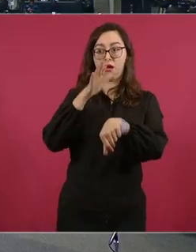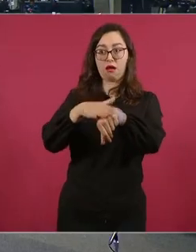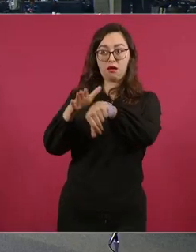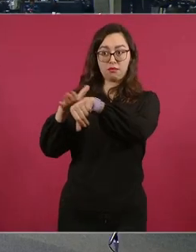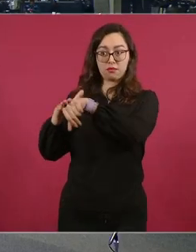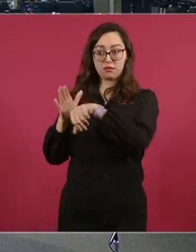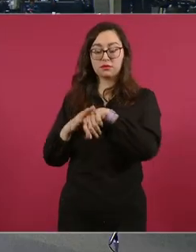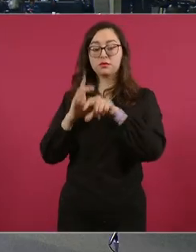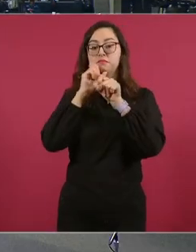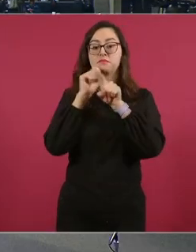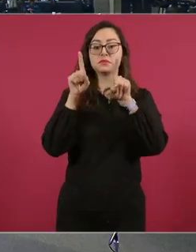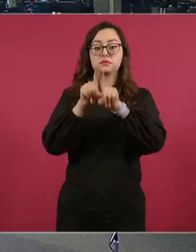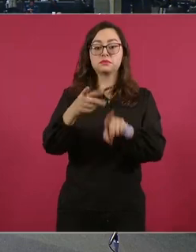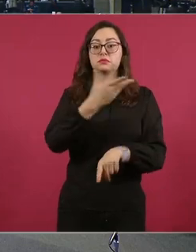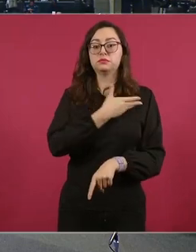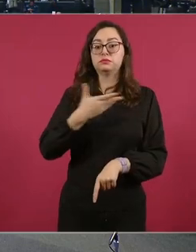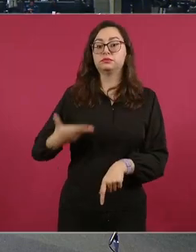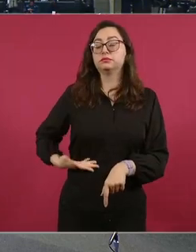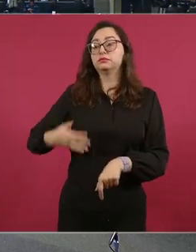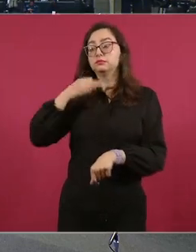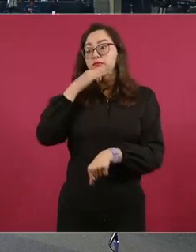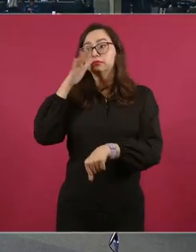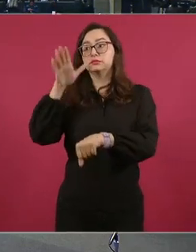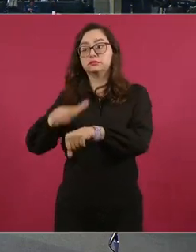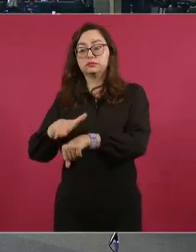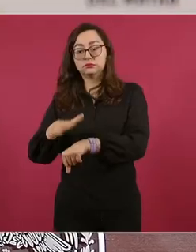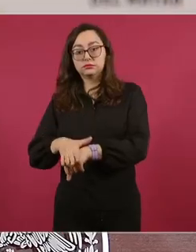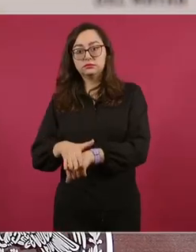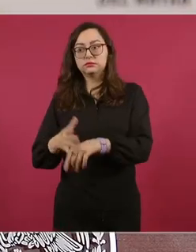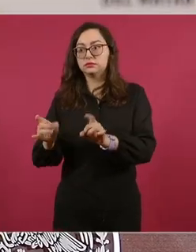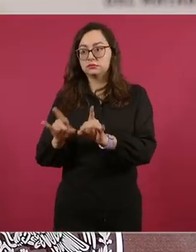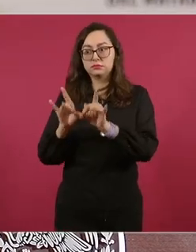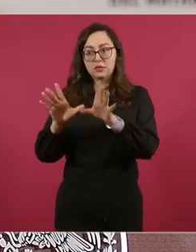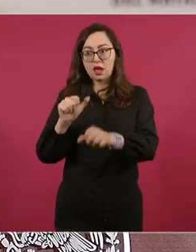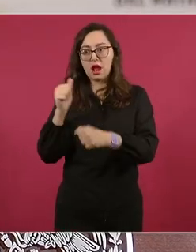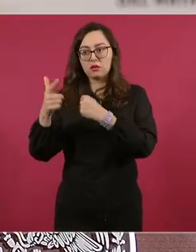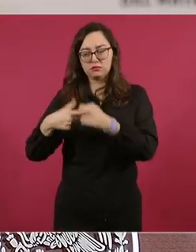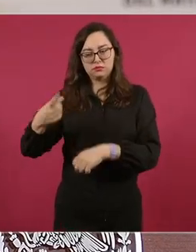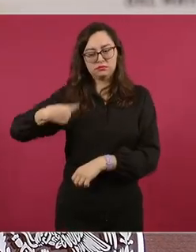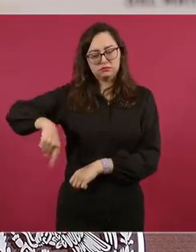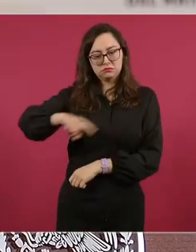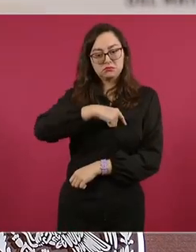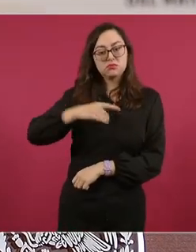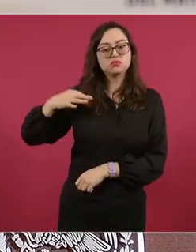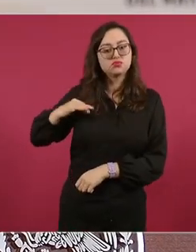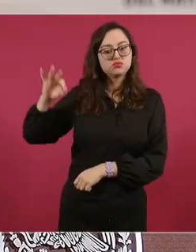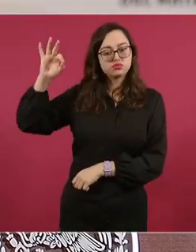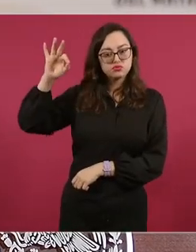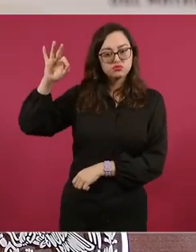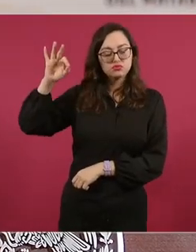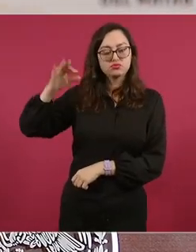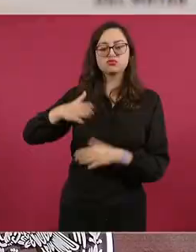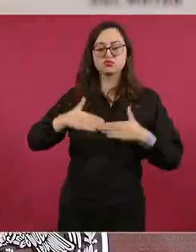y el presidente Gabriel Boric que puede contar con nosotros.